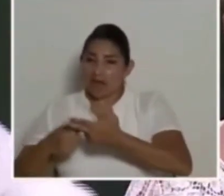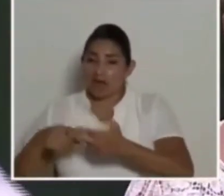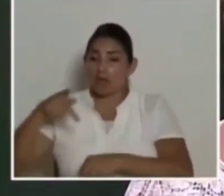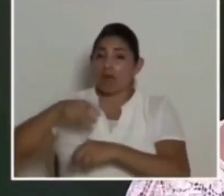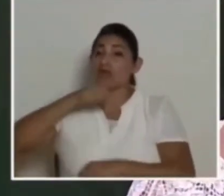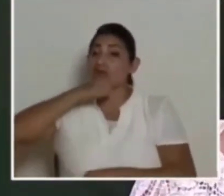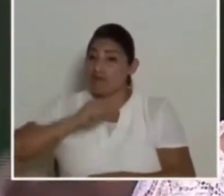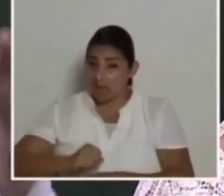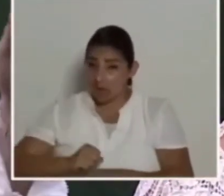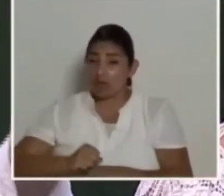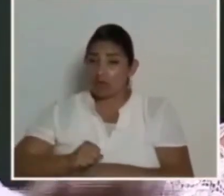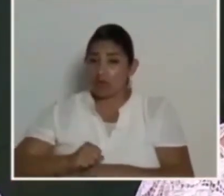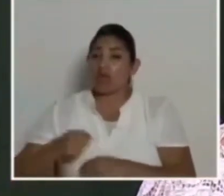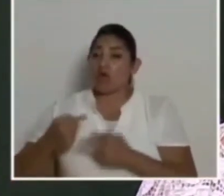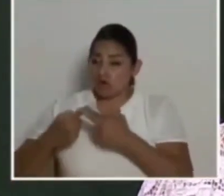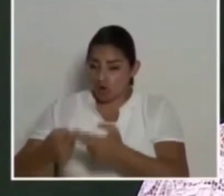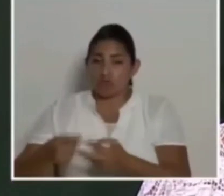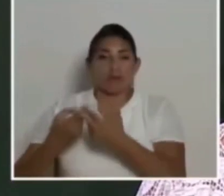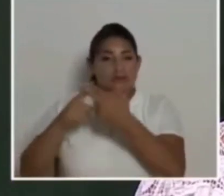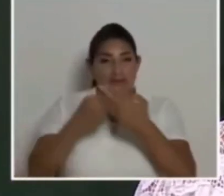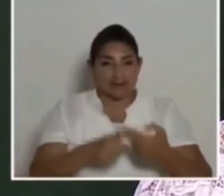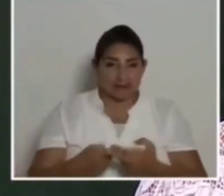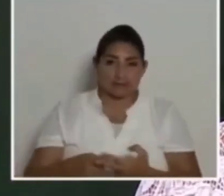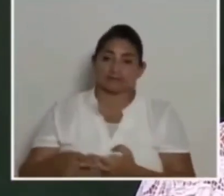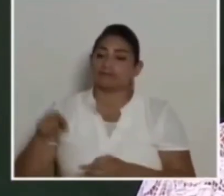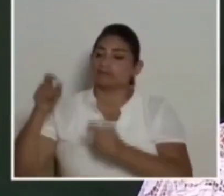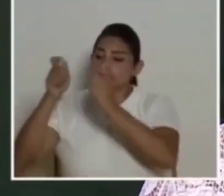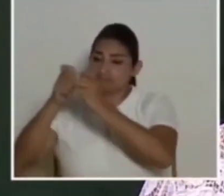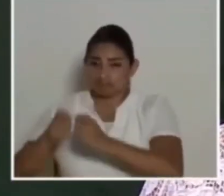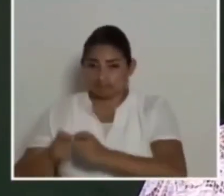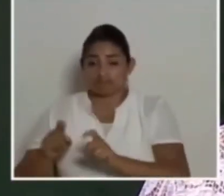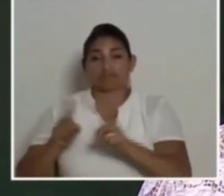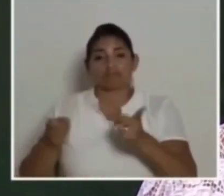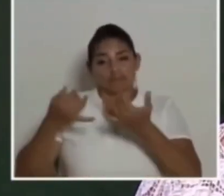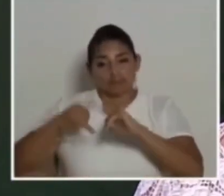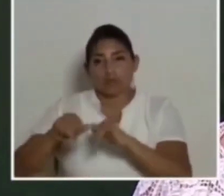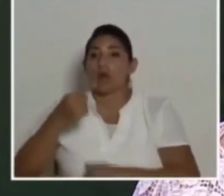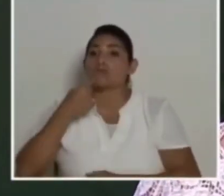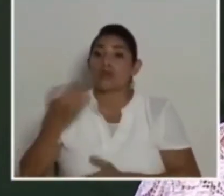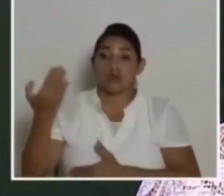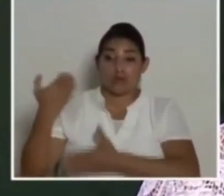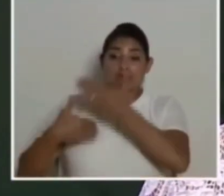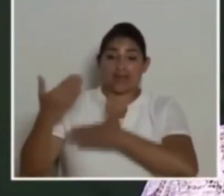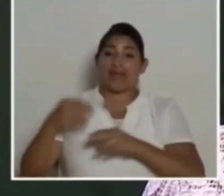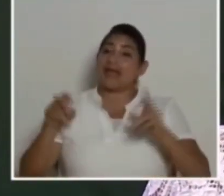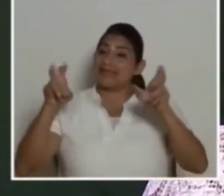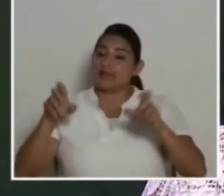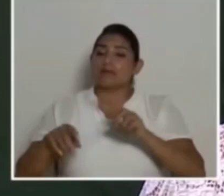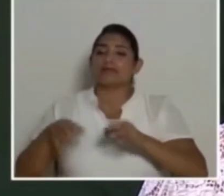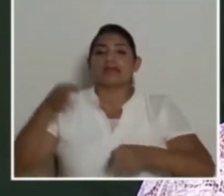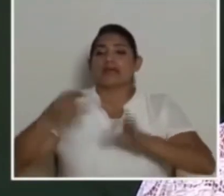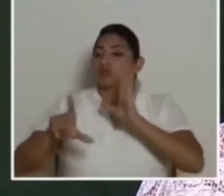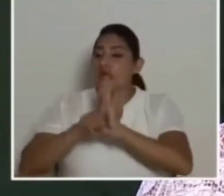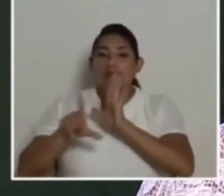Puerto Viejo, estamos arreglando esas cosas, pero ahí, como usted menciona, hay temas